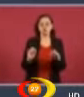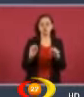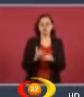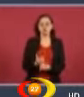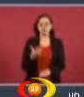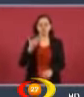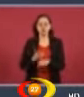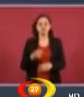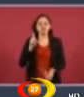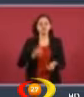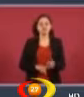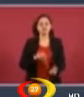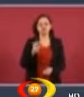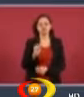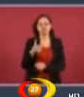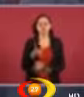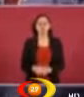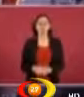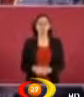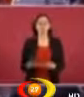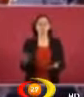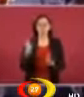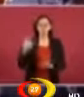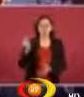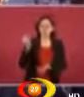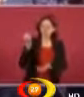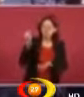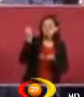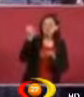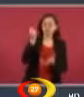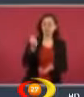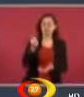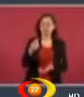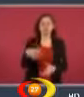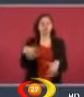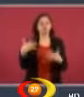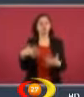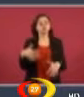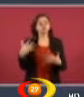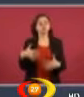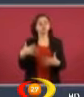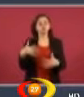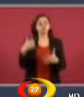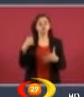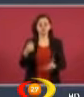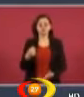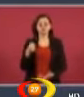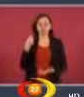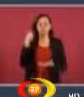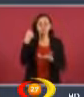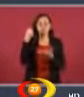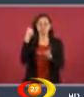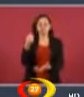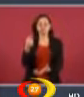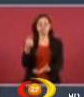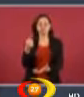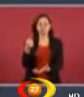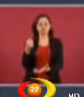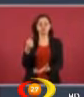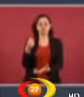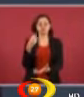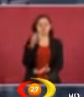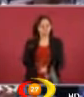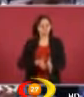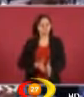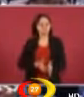financieros de tal manera que se han pagado sueldos prestaciones y pensiones a trabajadores así como participaciones estados y